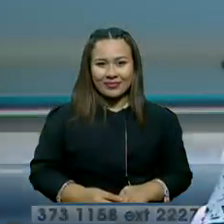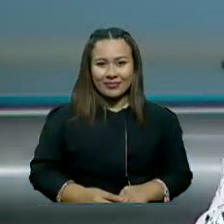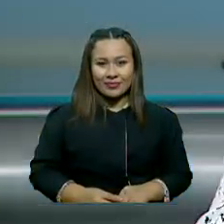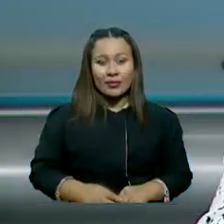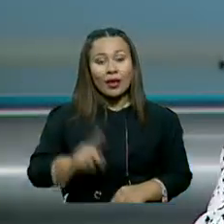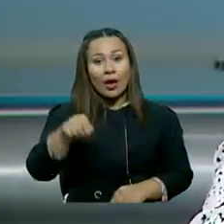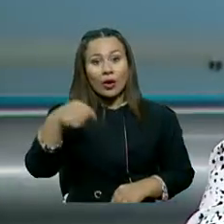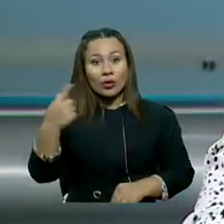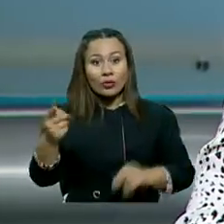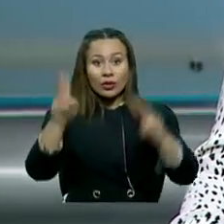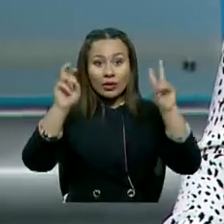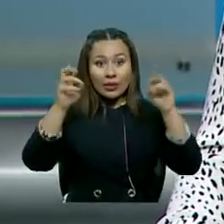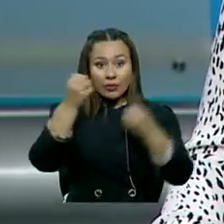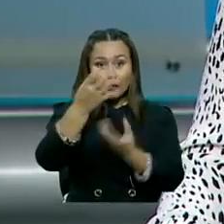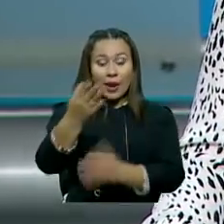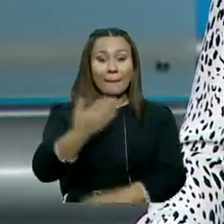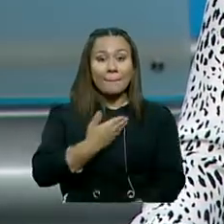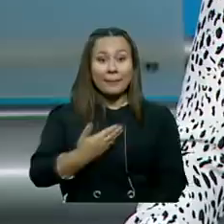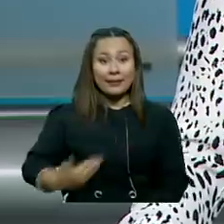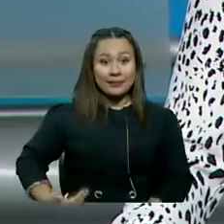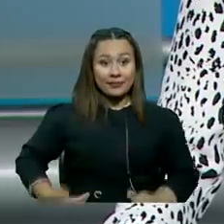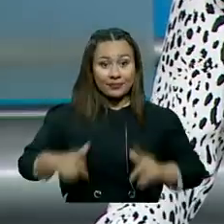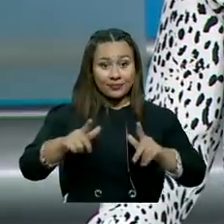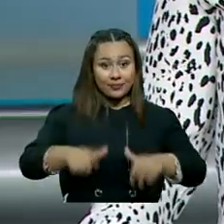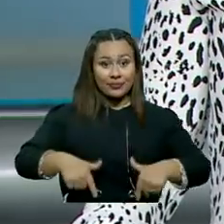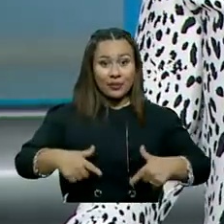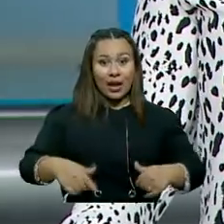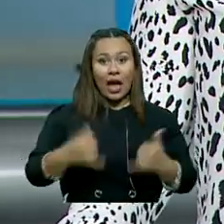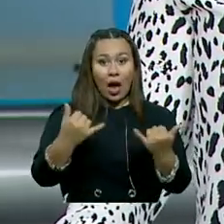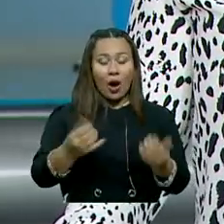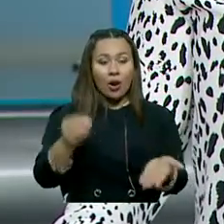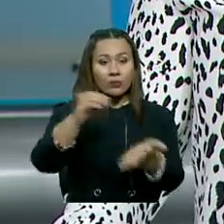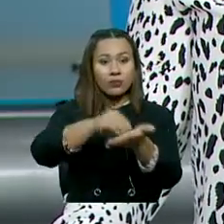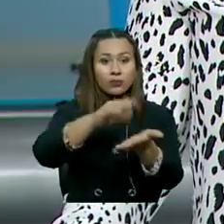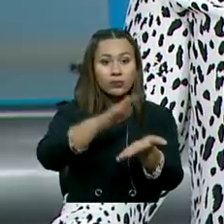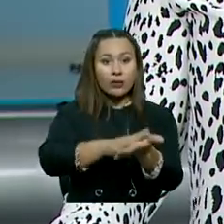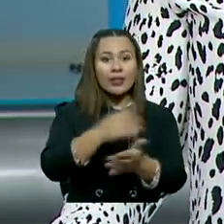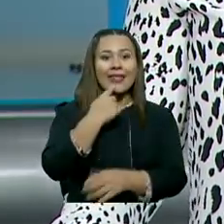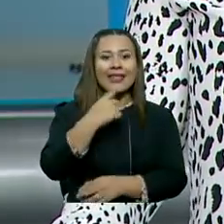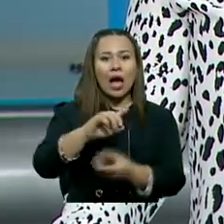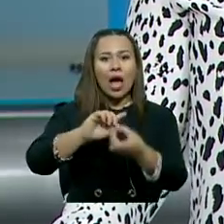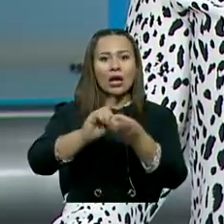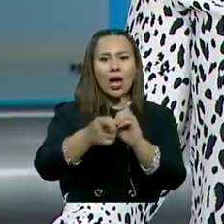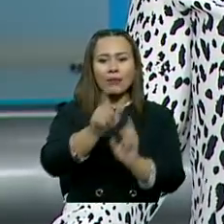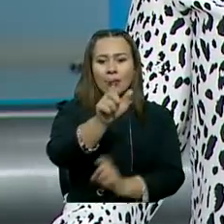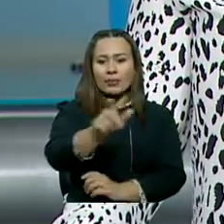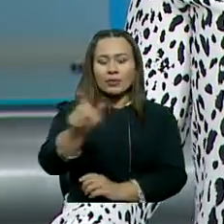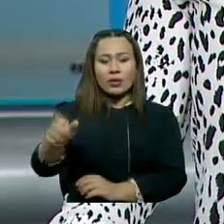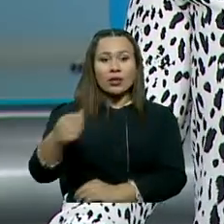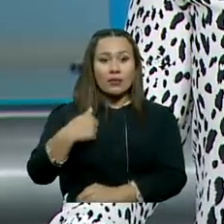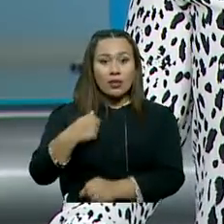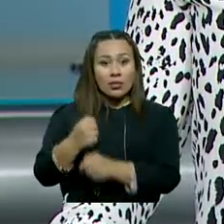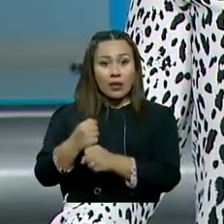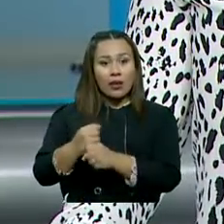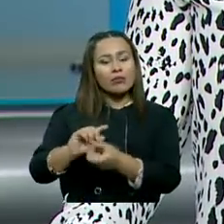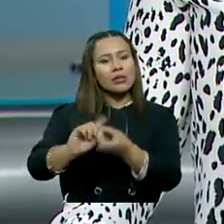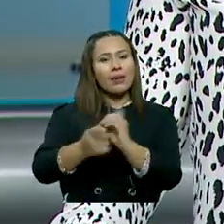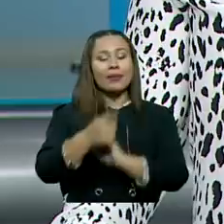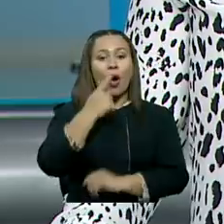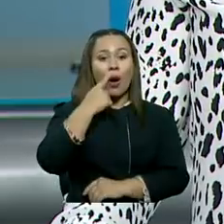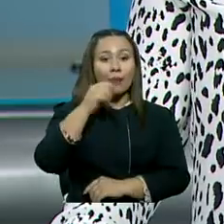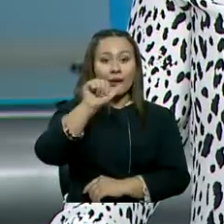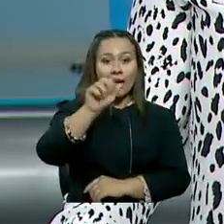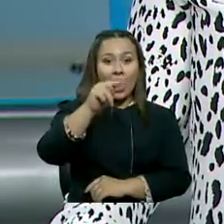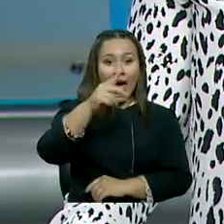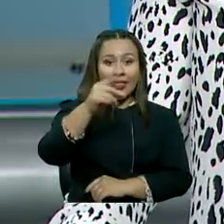En otro ámbito de la información, el presidente Lenín Moreno emitió un nuevo decreto en el que anuncia cambios en su gabinete. Andrés Mideros es el